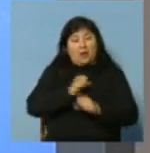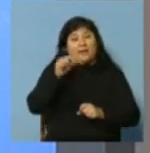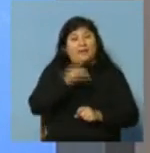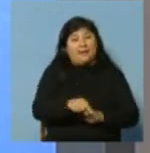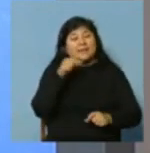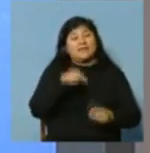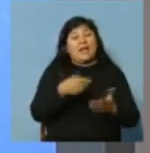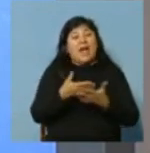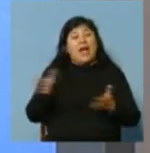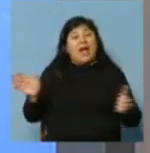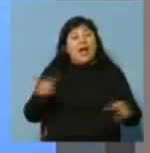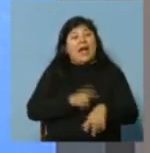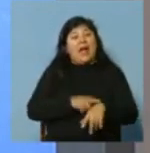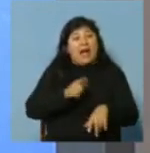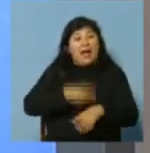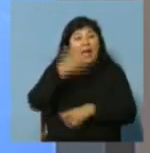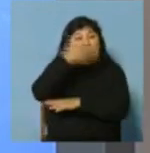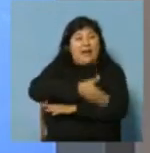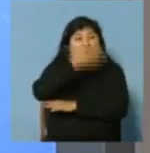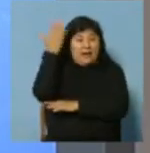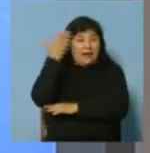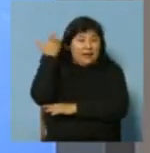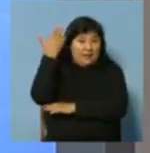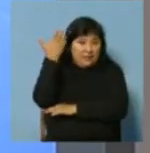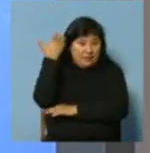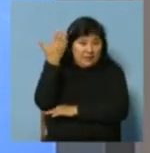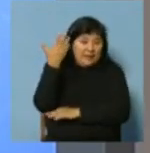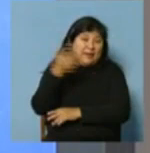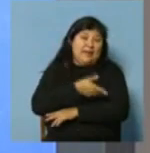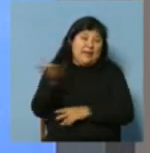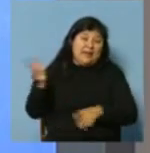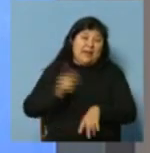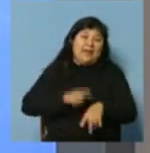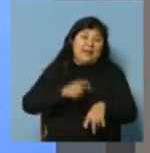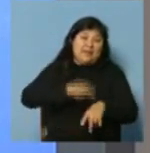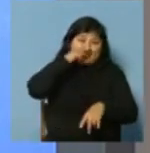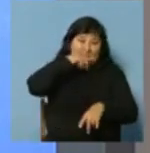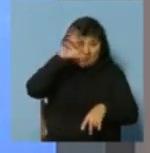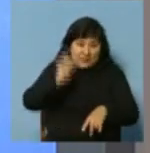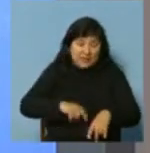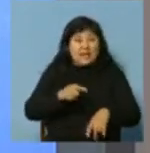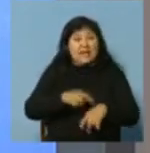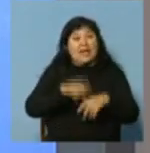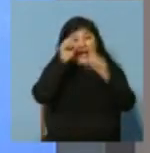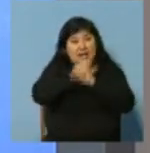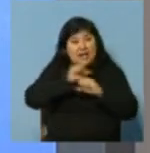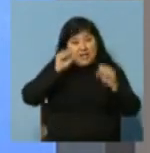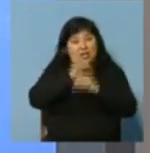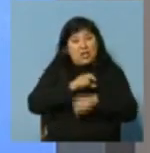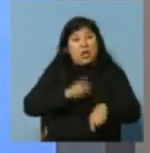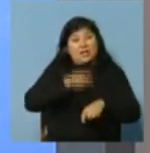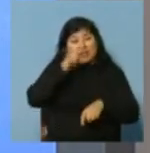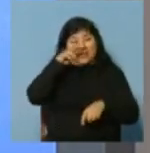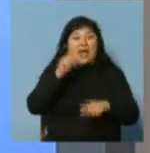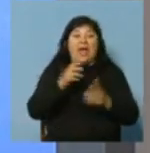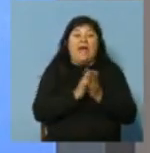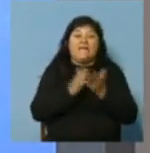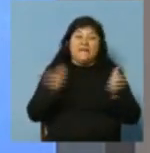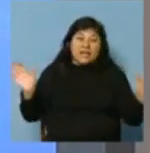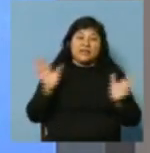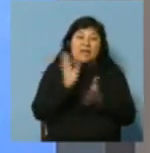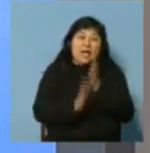abierta al público es gratuita en el colegio ingenieros 19 30 horas donde bueno haremos una